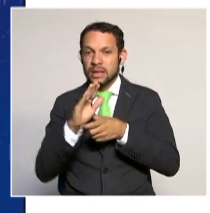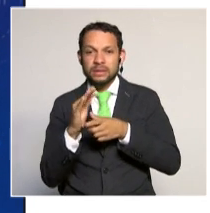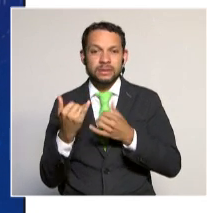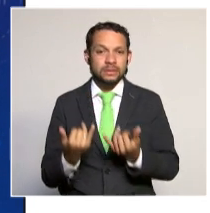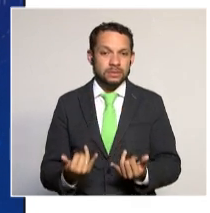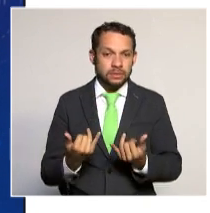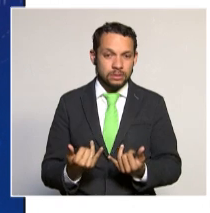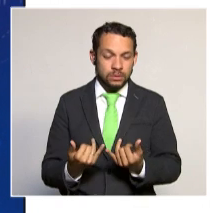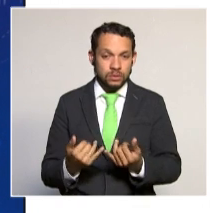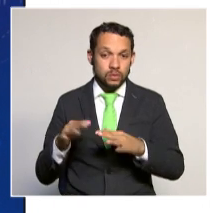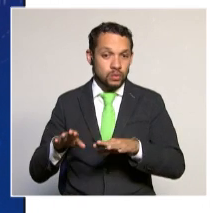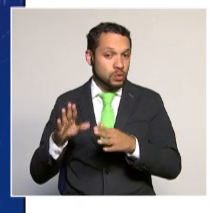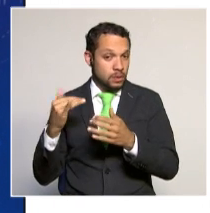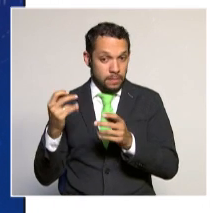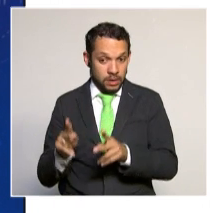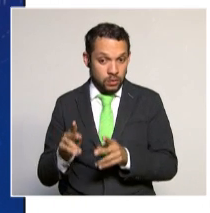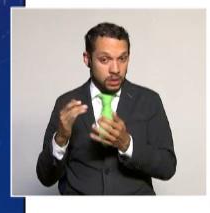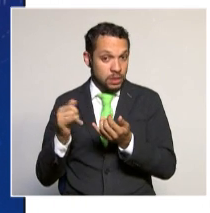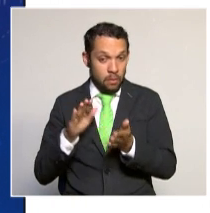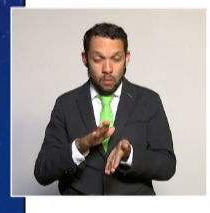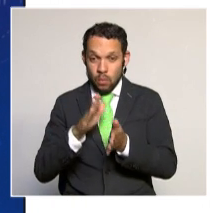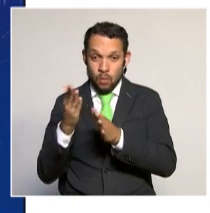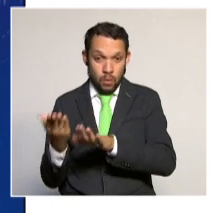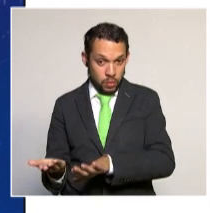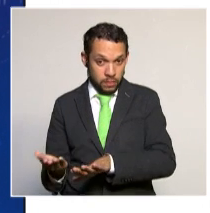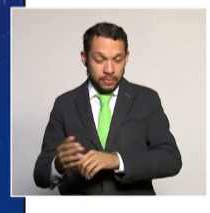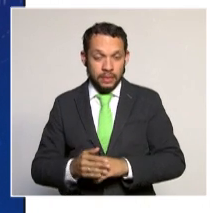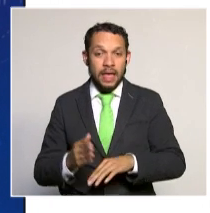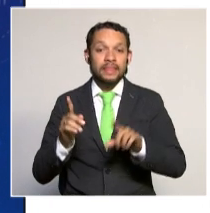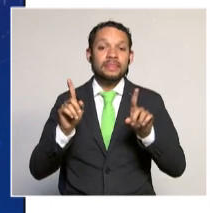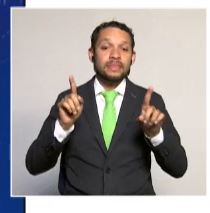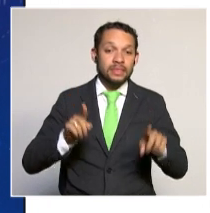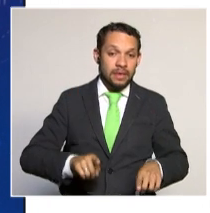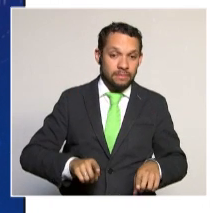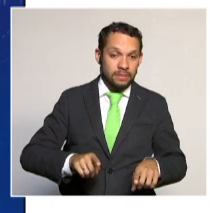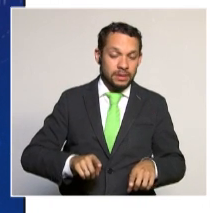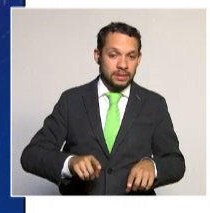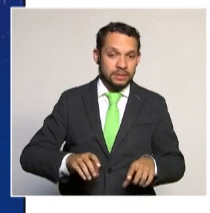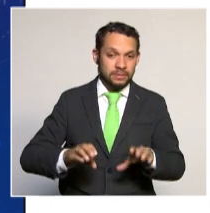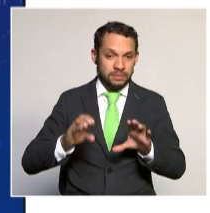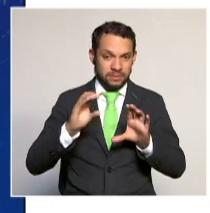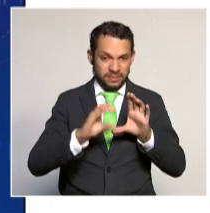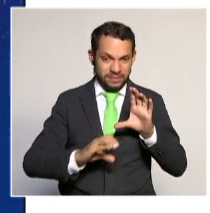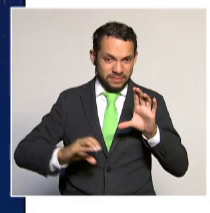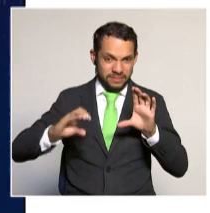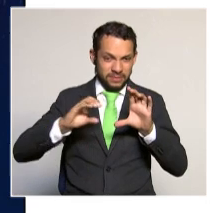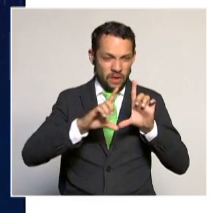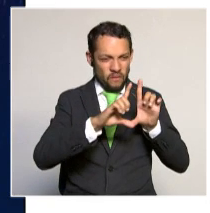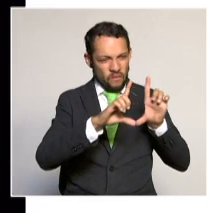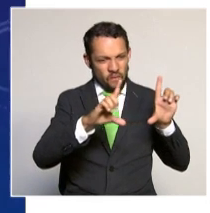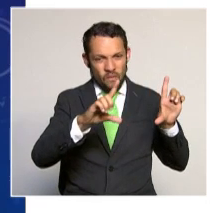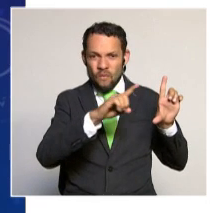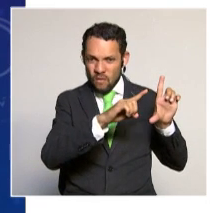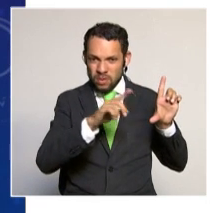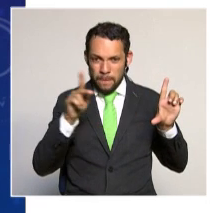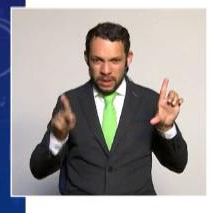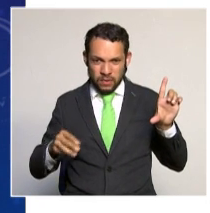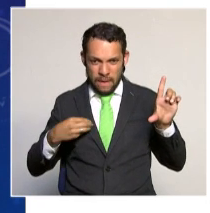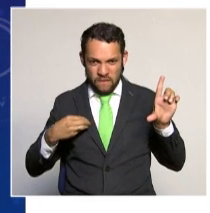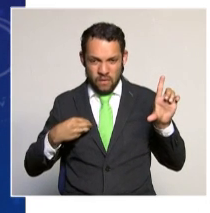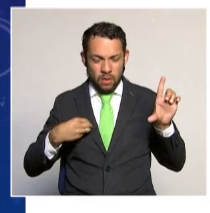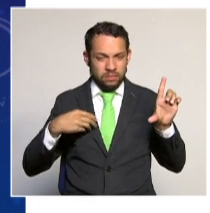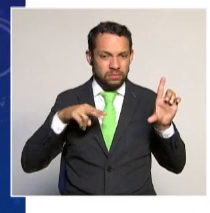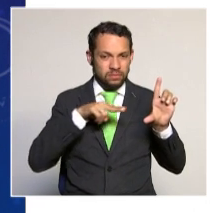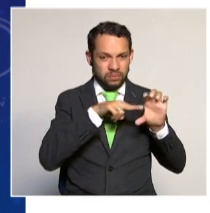una autopsia. Esto sí, nos lo muestra también la tomografía. Eso lo muestra igualmente la tomografía. Veamos unas imágenes contrastadas